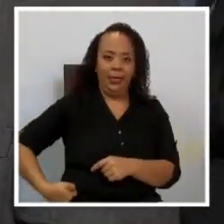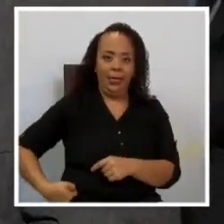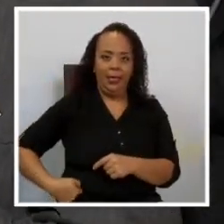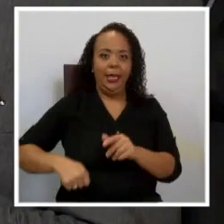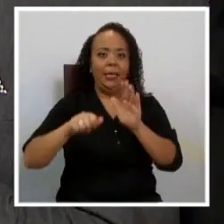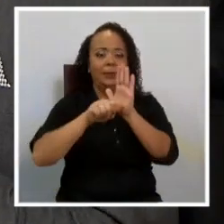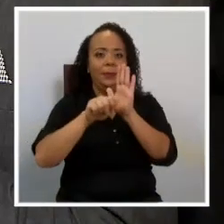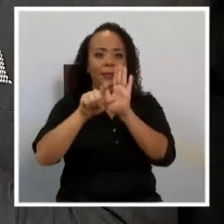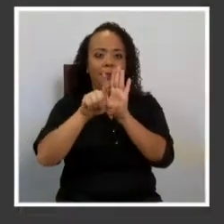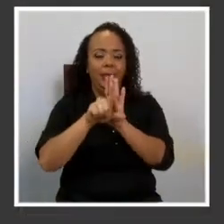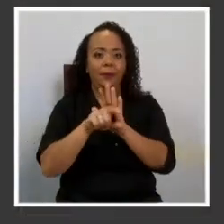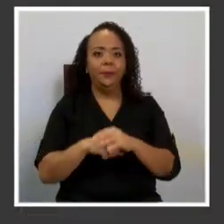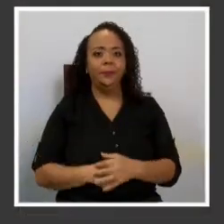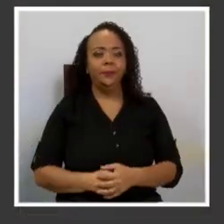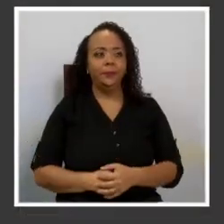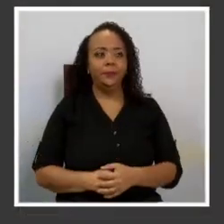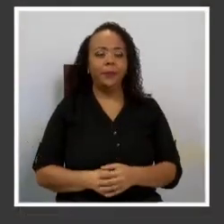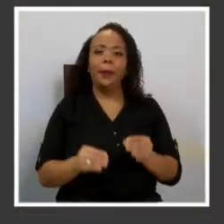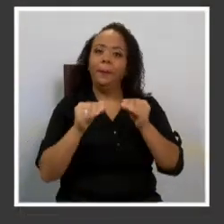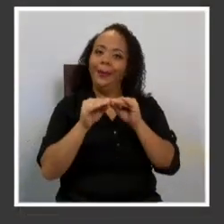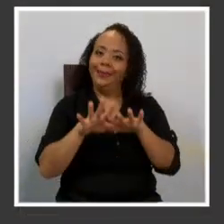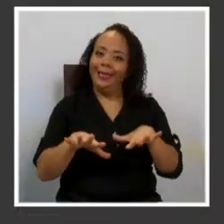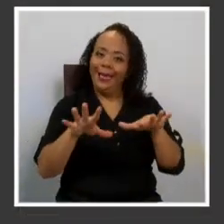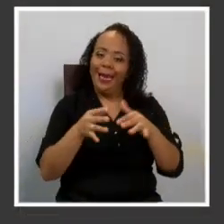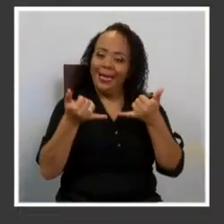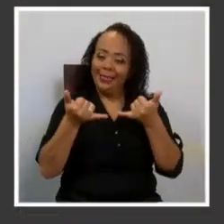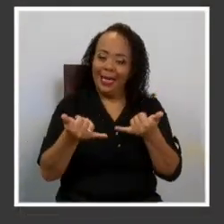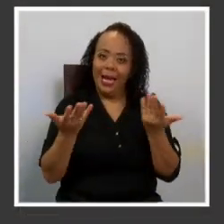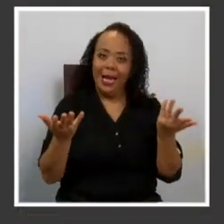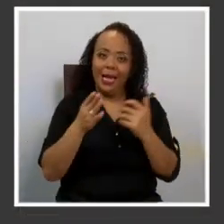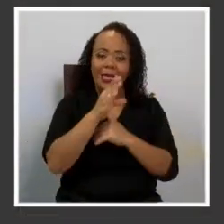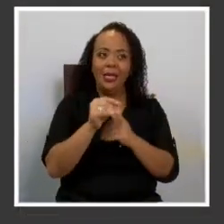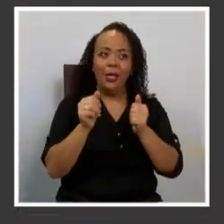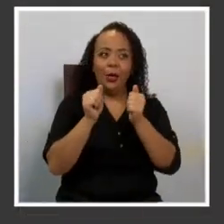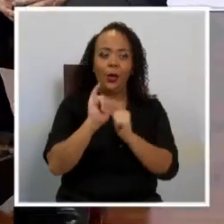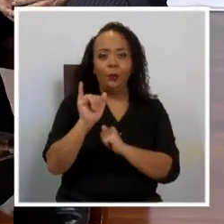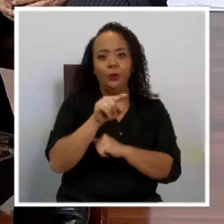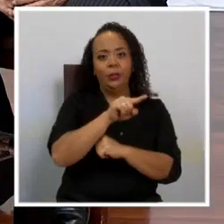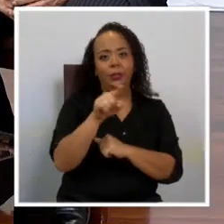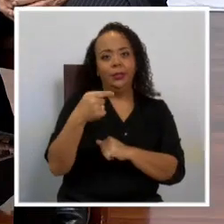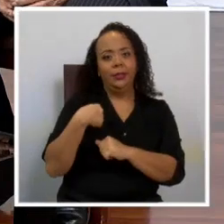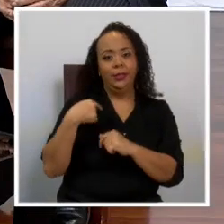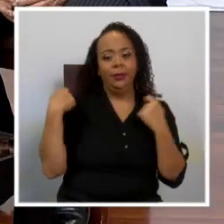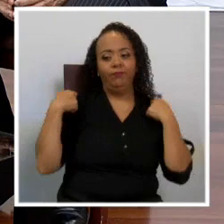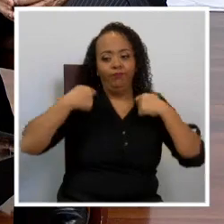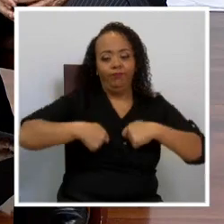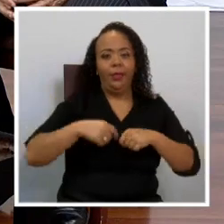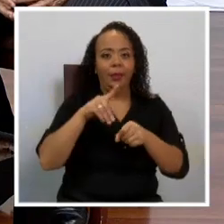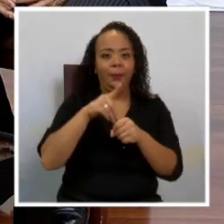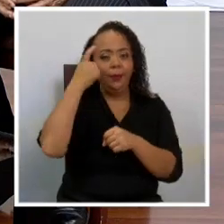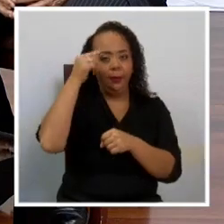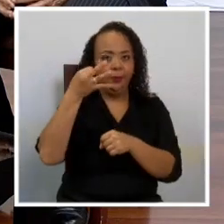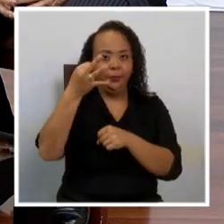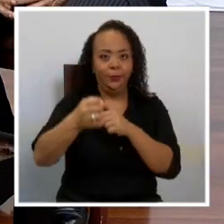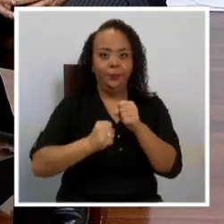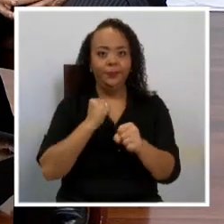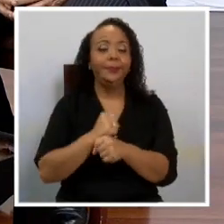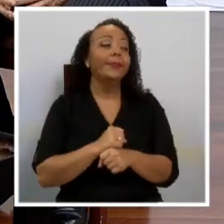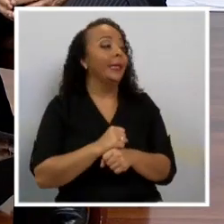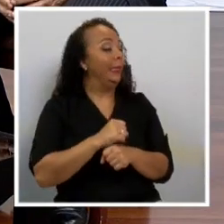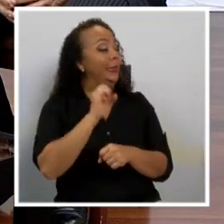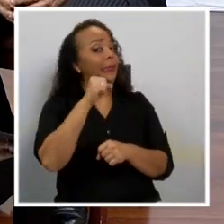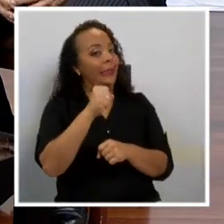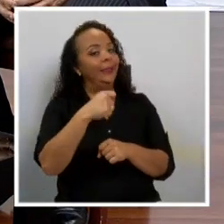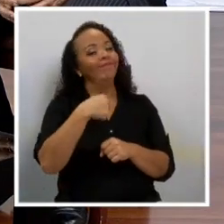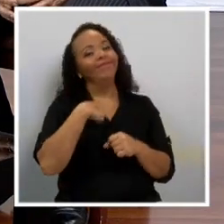de la Asamblea Legislativa, más tranquila ya, Carolina, y pues como usted decía ahora, con la camiseta de diputada para el año que viene. Así es,